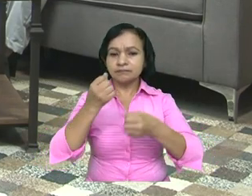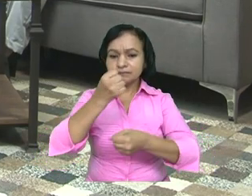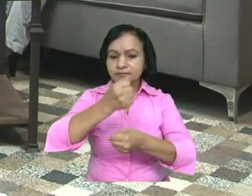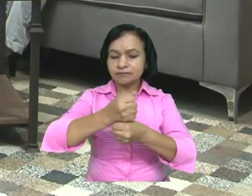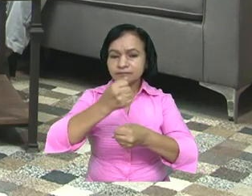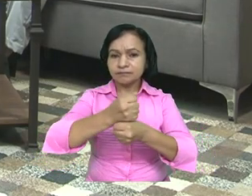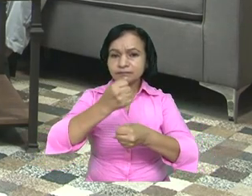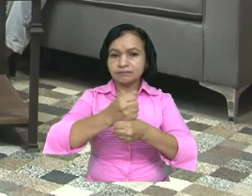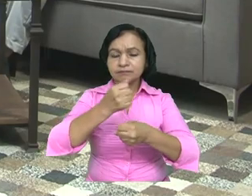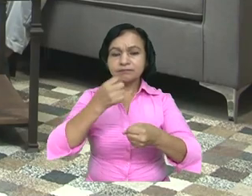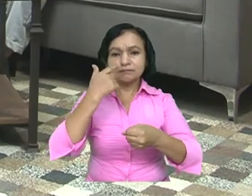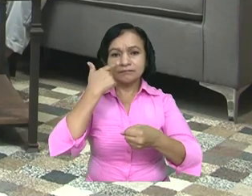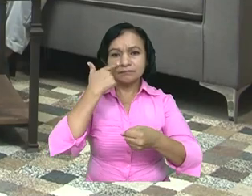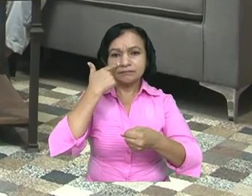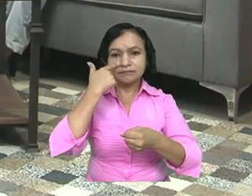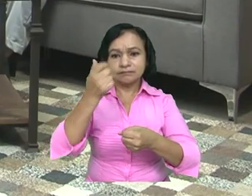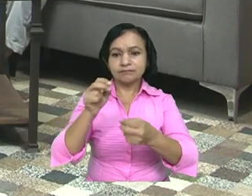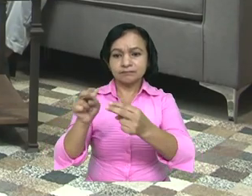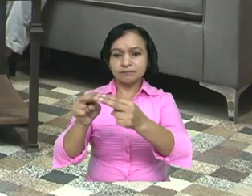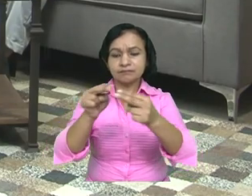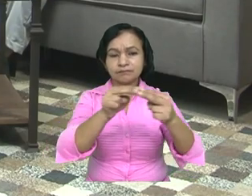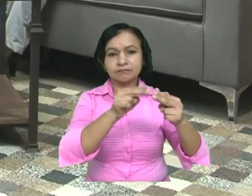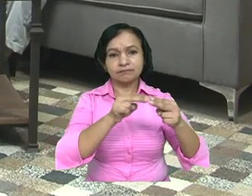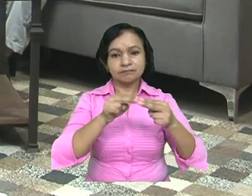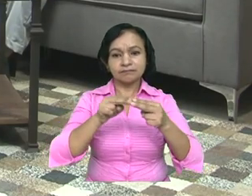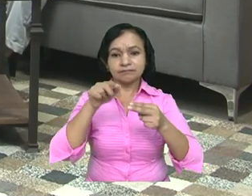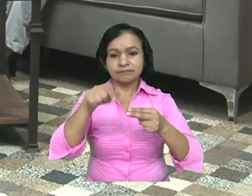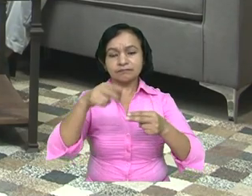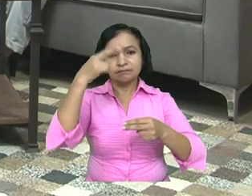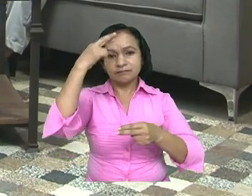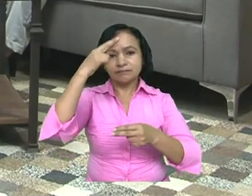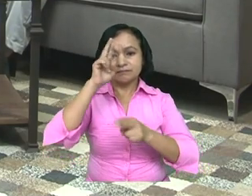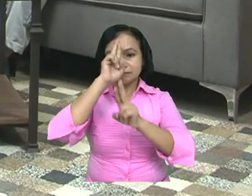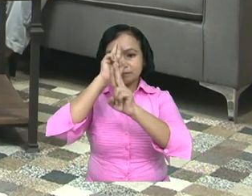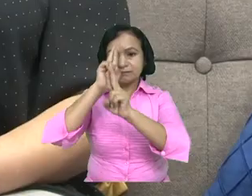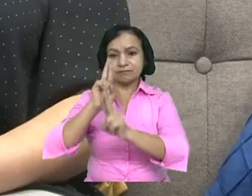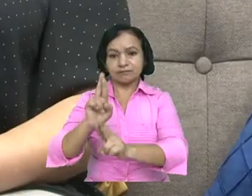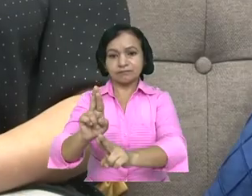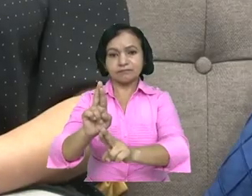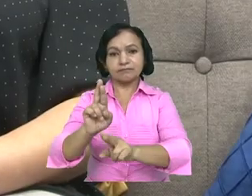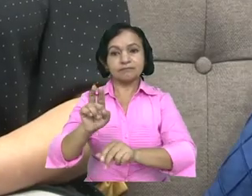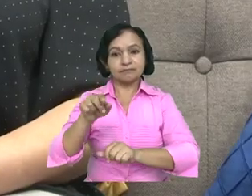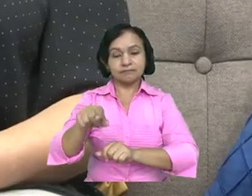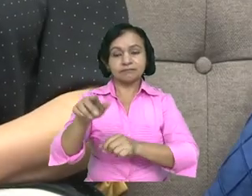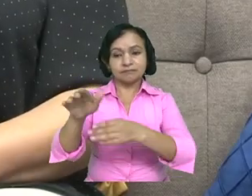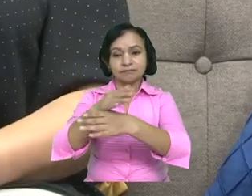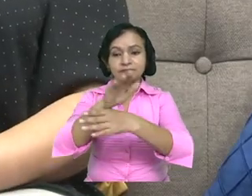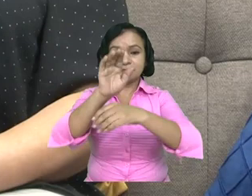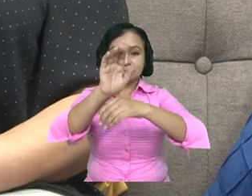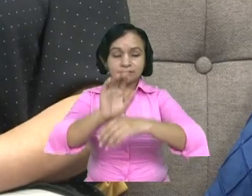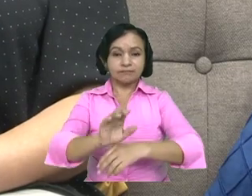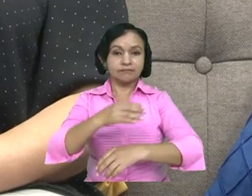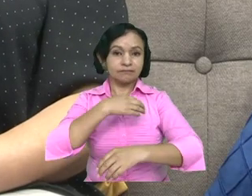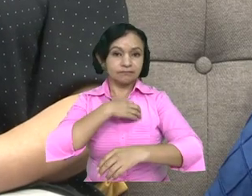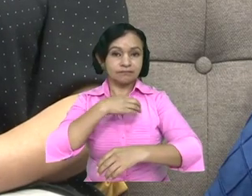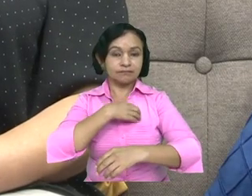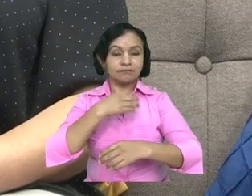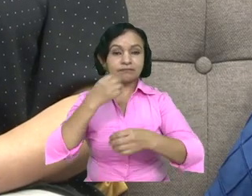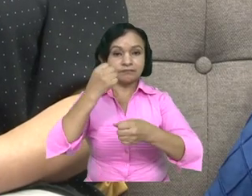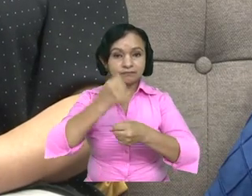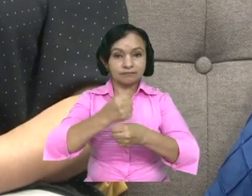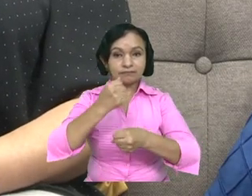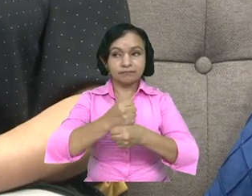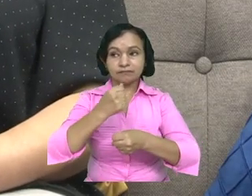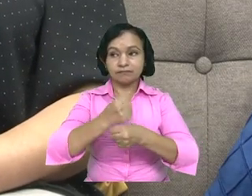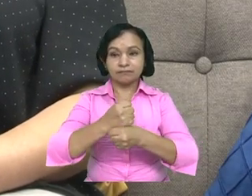trabajan y conocen de la cultura, ¿no? Y ese respeto a la idiosincrasia. Entonces es un trabajo